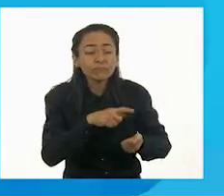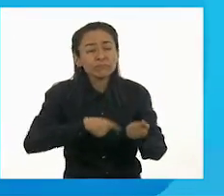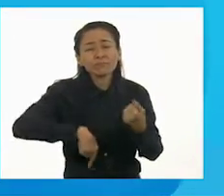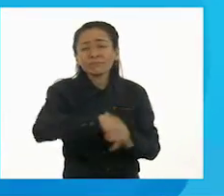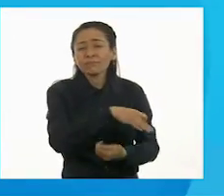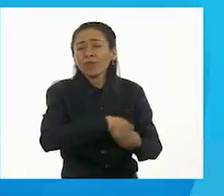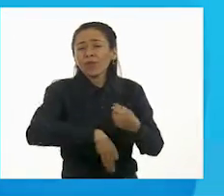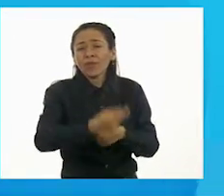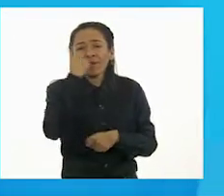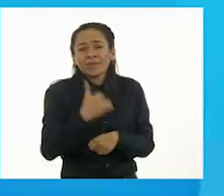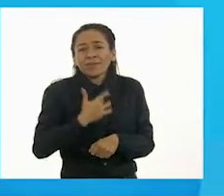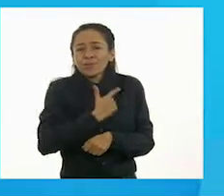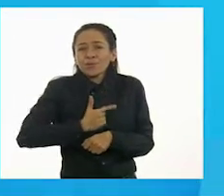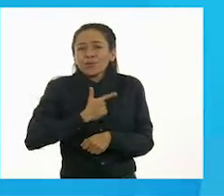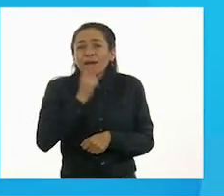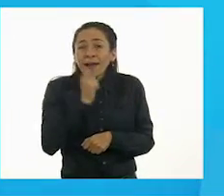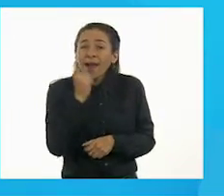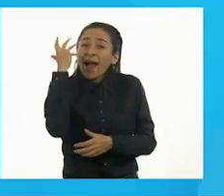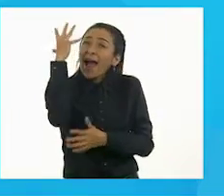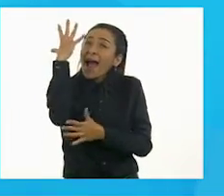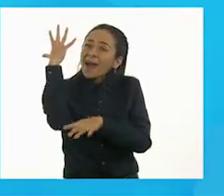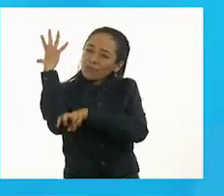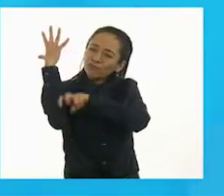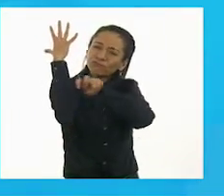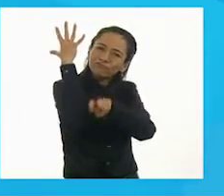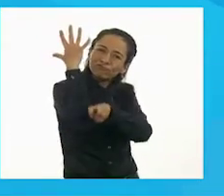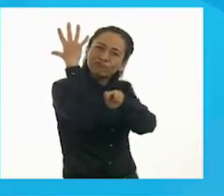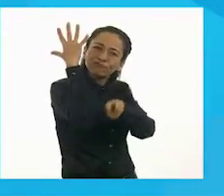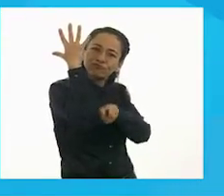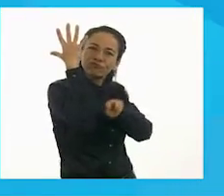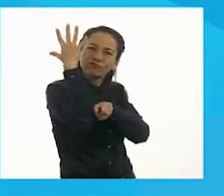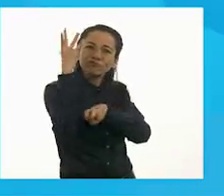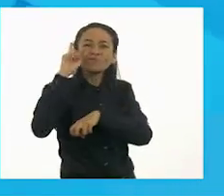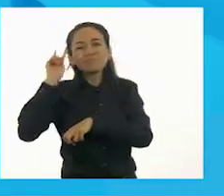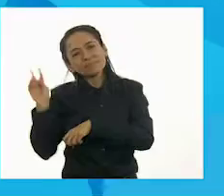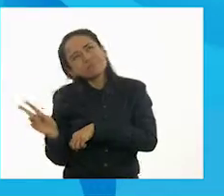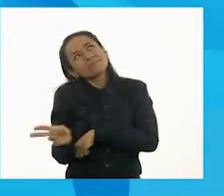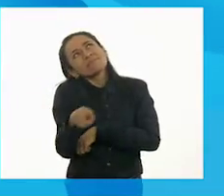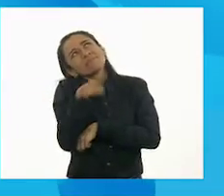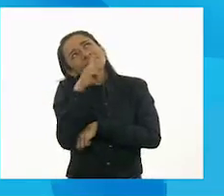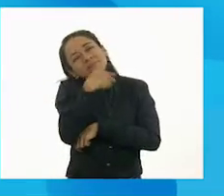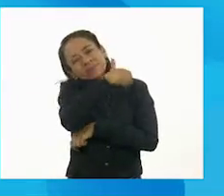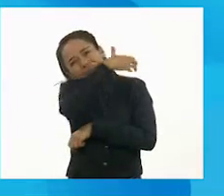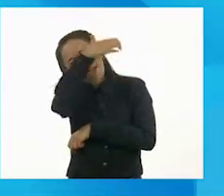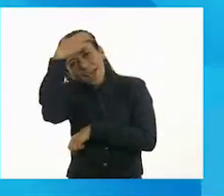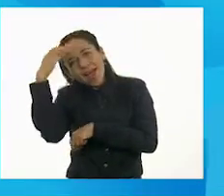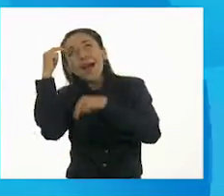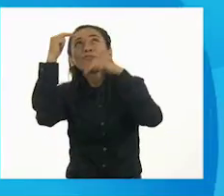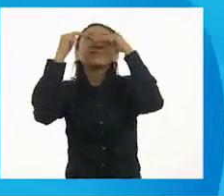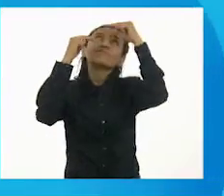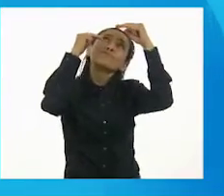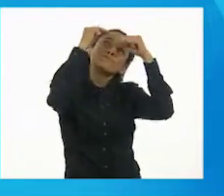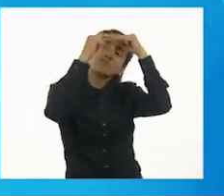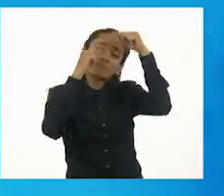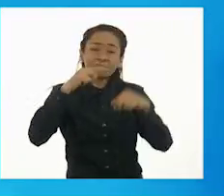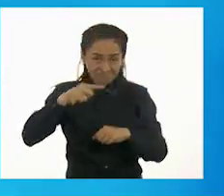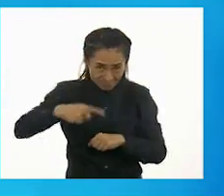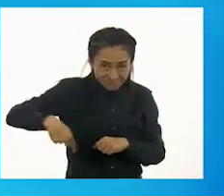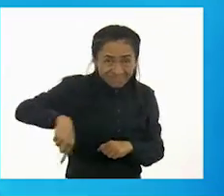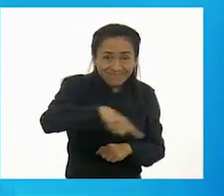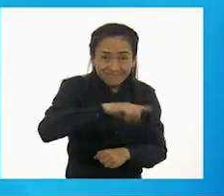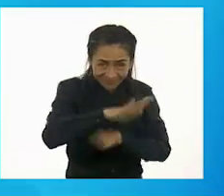árbol y poder mirar el cielo y mirar las nubes. Y a ellas les gusta mucho la compañía.